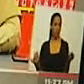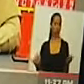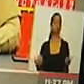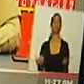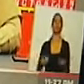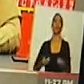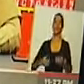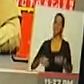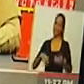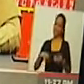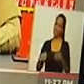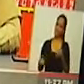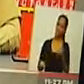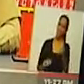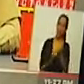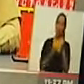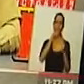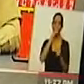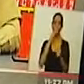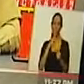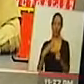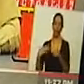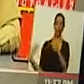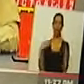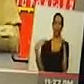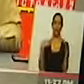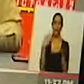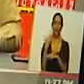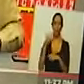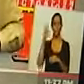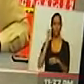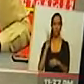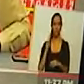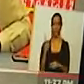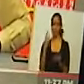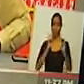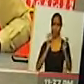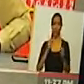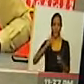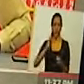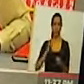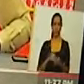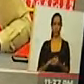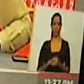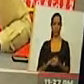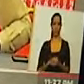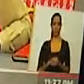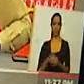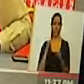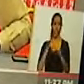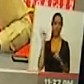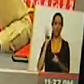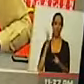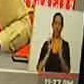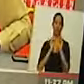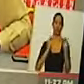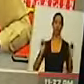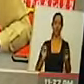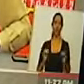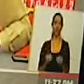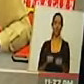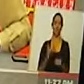empujar al Brasil a un conflicto armado con Venezuela. Es el único tema que tiene con Jair Bolsonaro. Y desde Venezuela lo denunciamos y